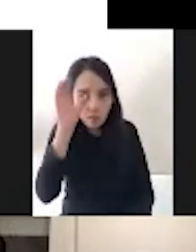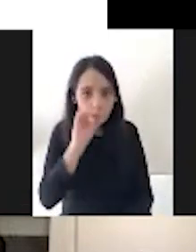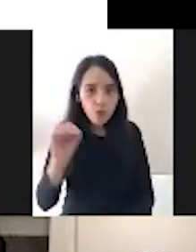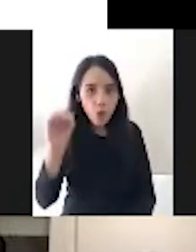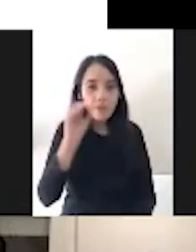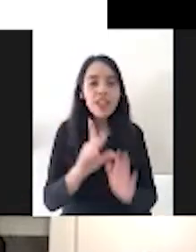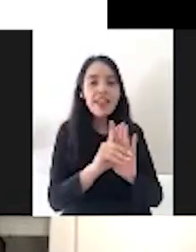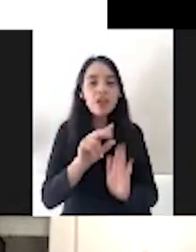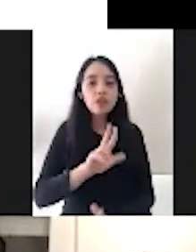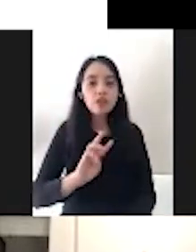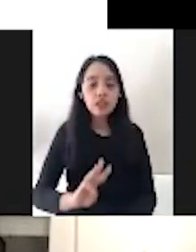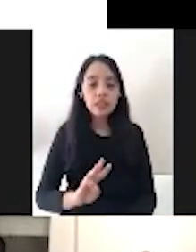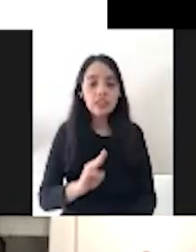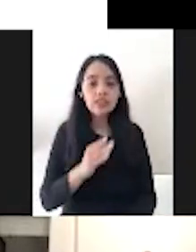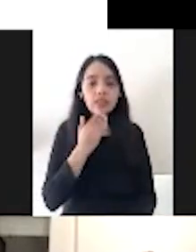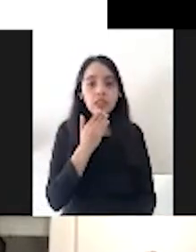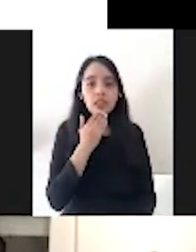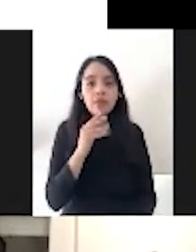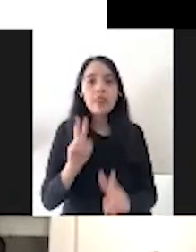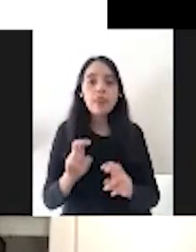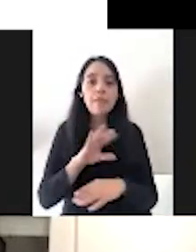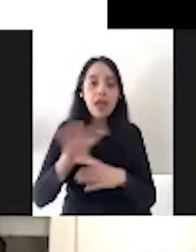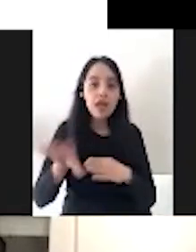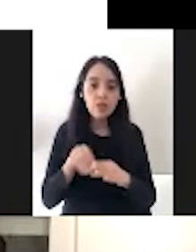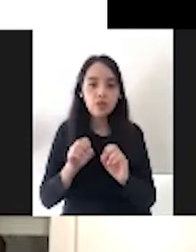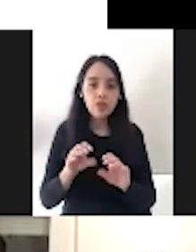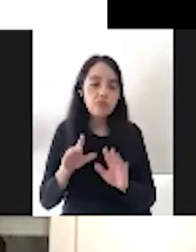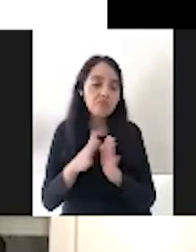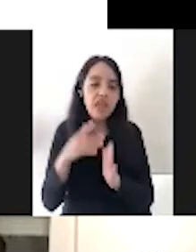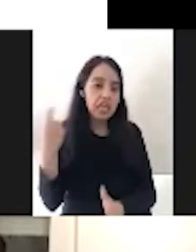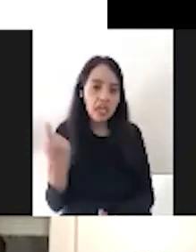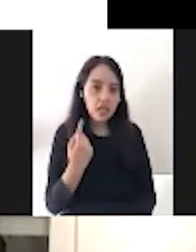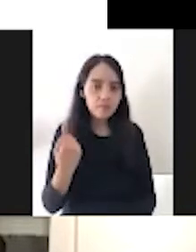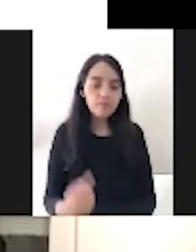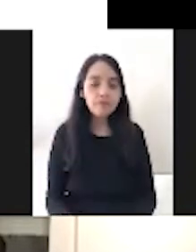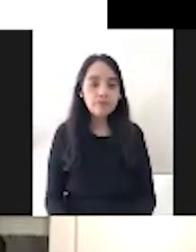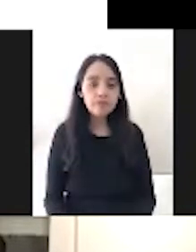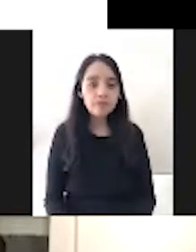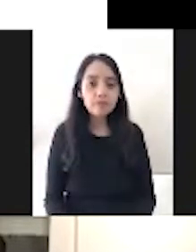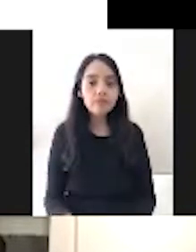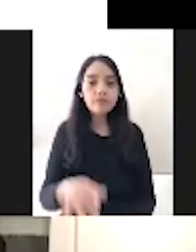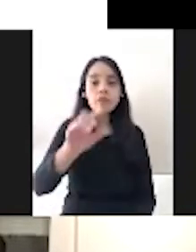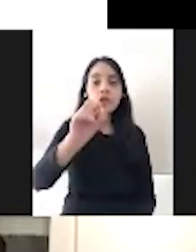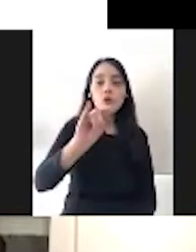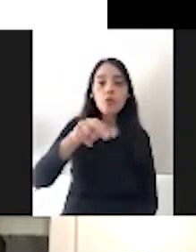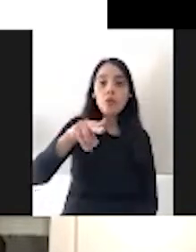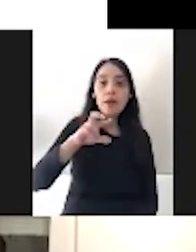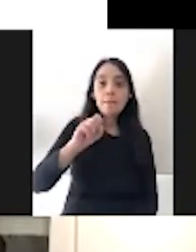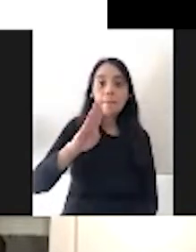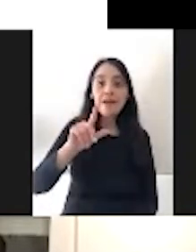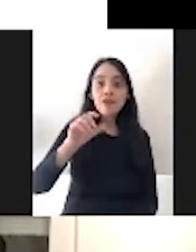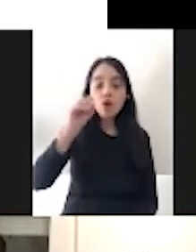83 y el tema de la inclusión educativa en general. Juan Pablo, estamos a 5 minutos, perdón. Sí,